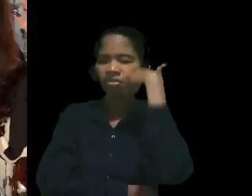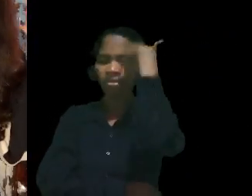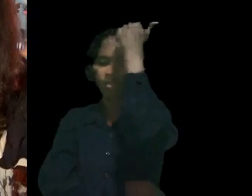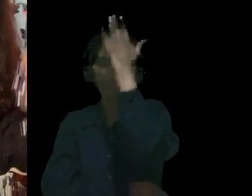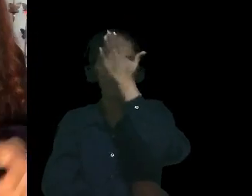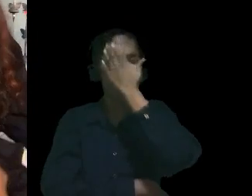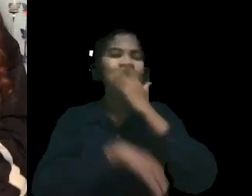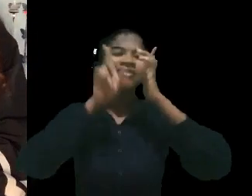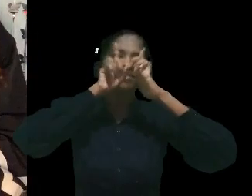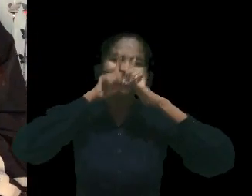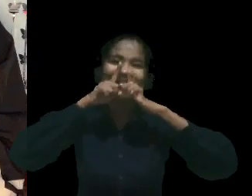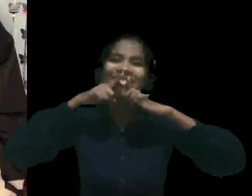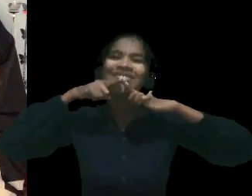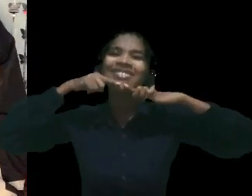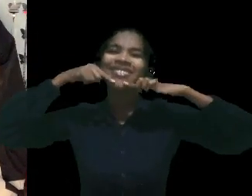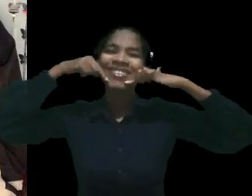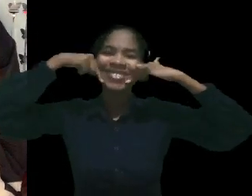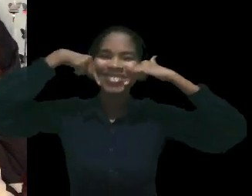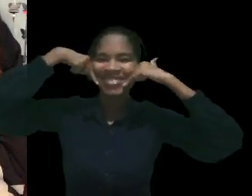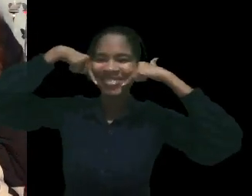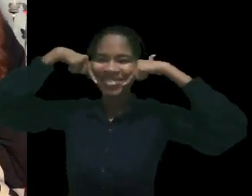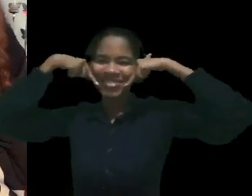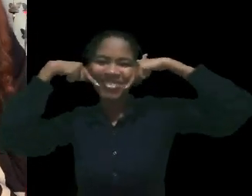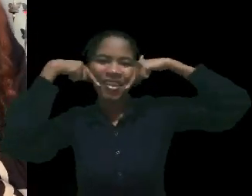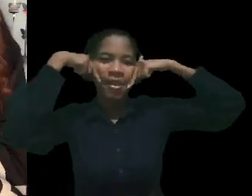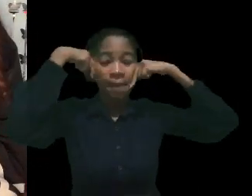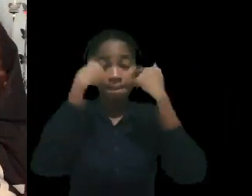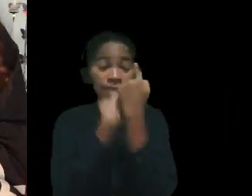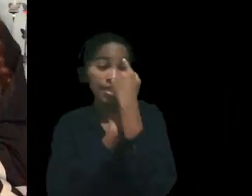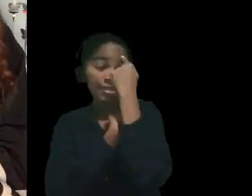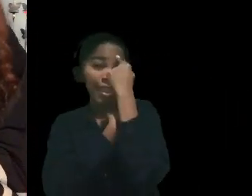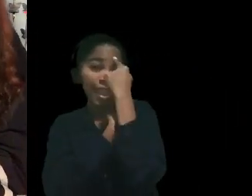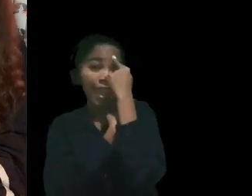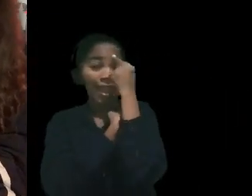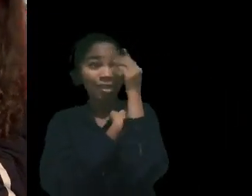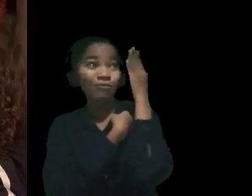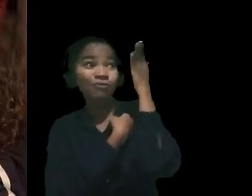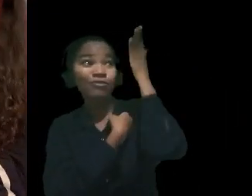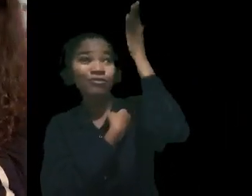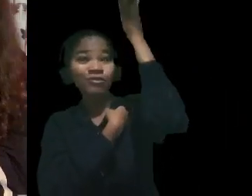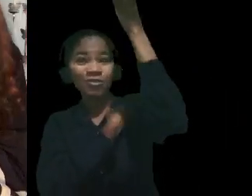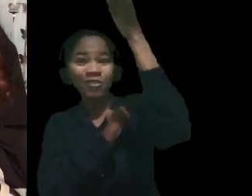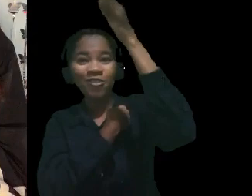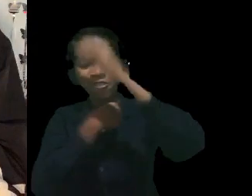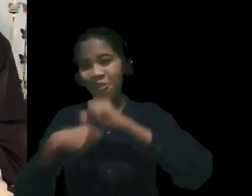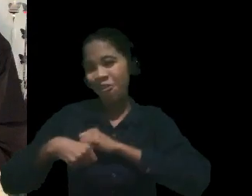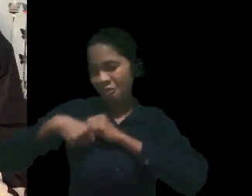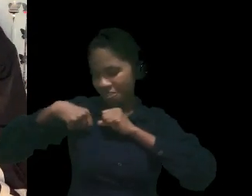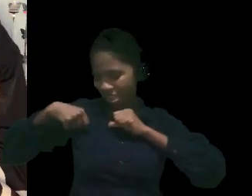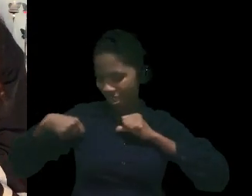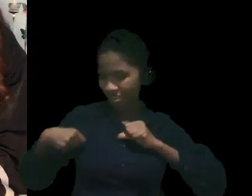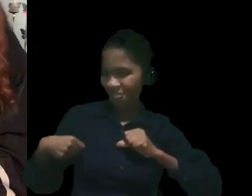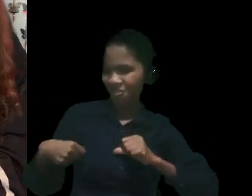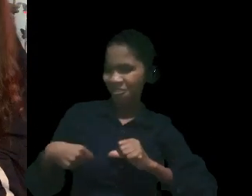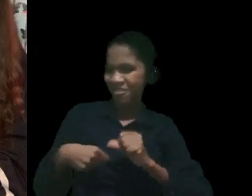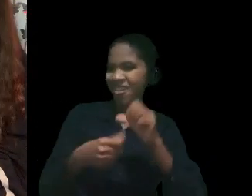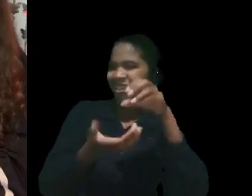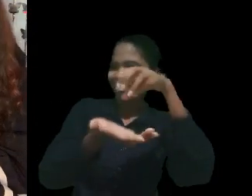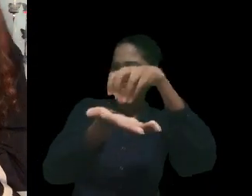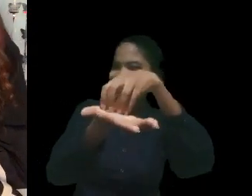la cara color esperanza, tentar al futuro con el